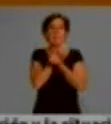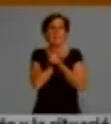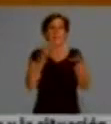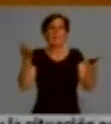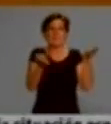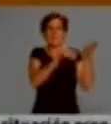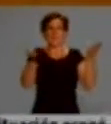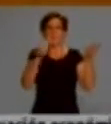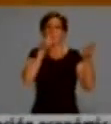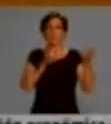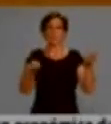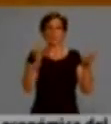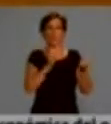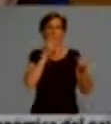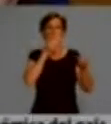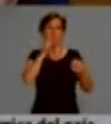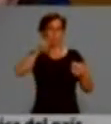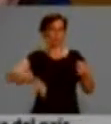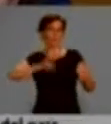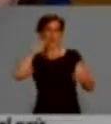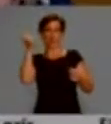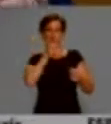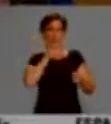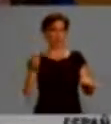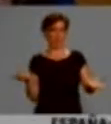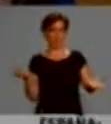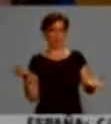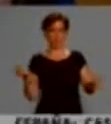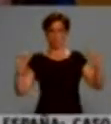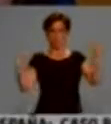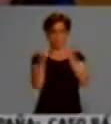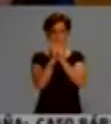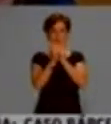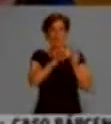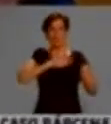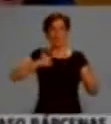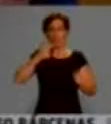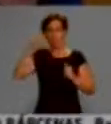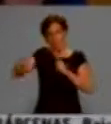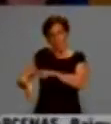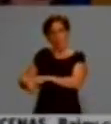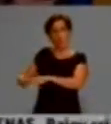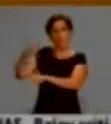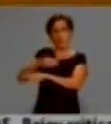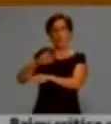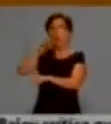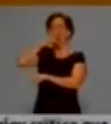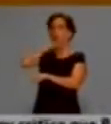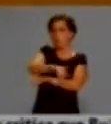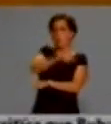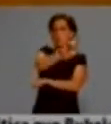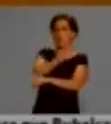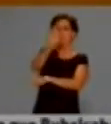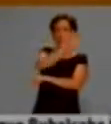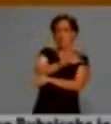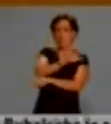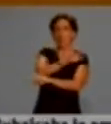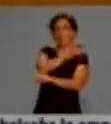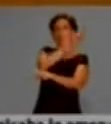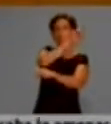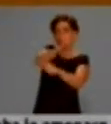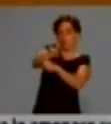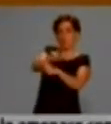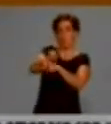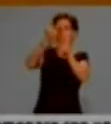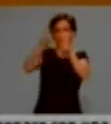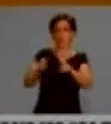información secreta o confidencial. En resumen, no acusa a la señora de Cospedal de mentir sobre los